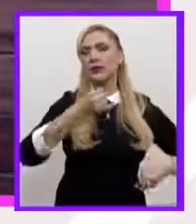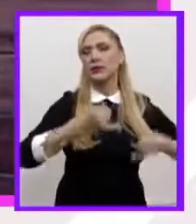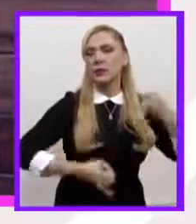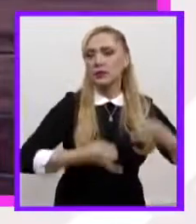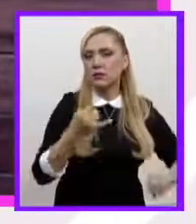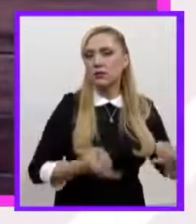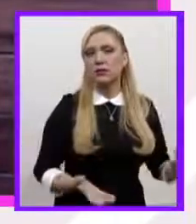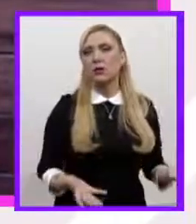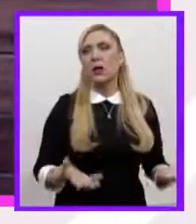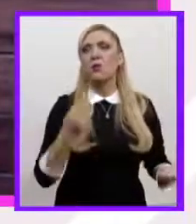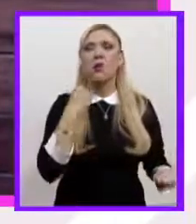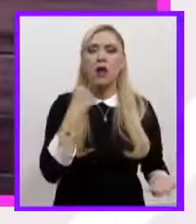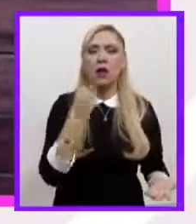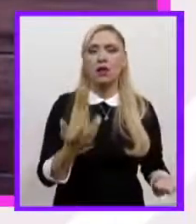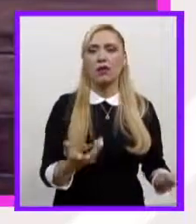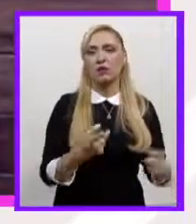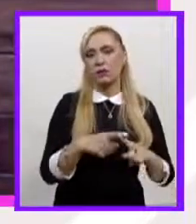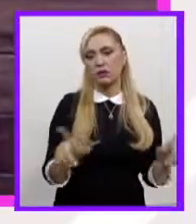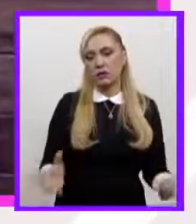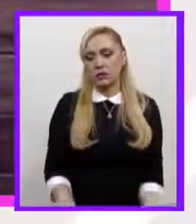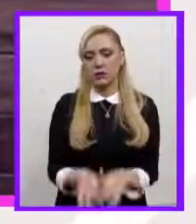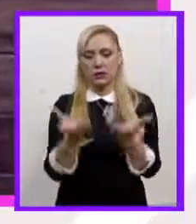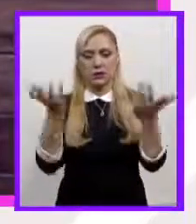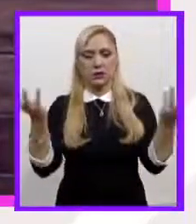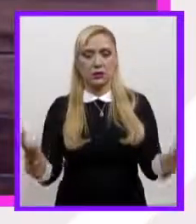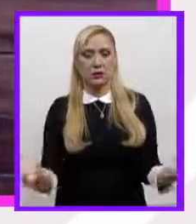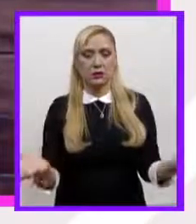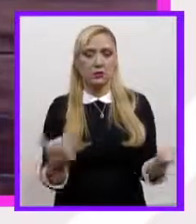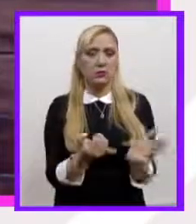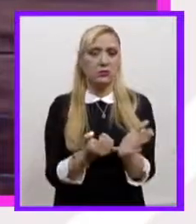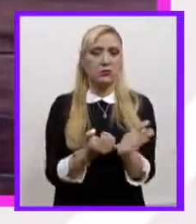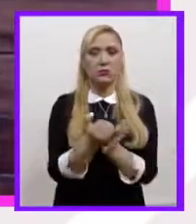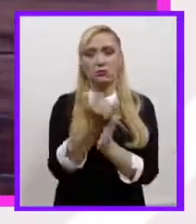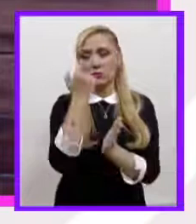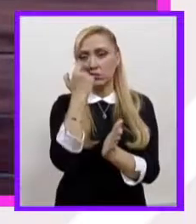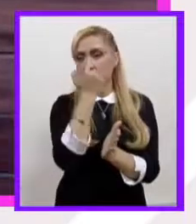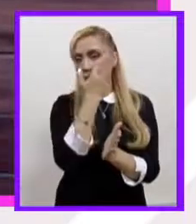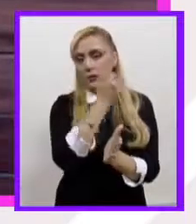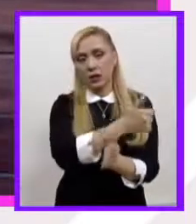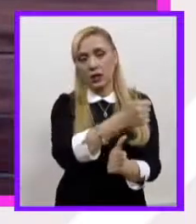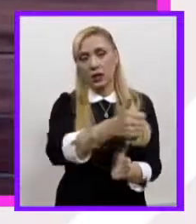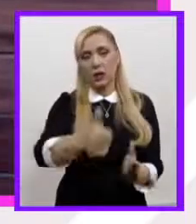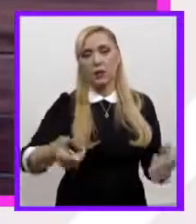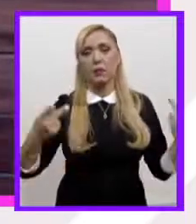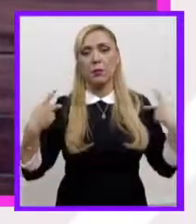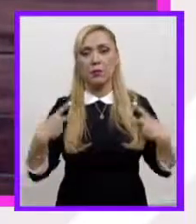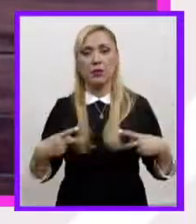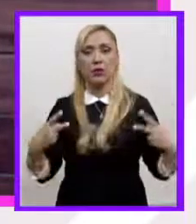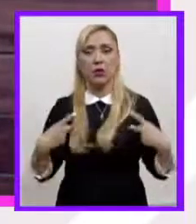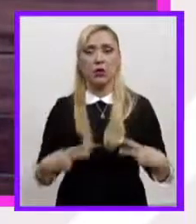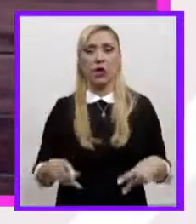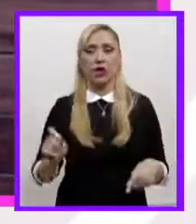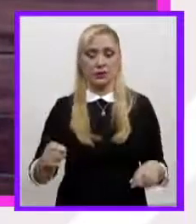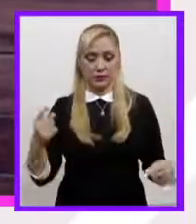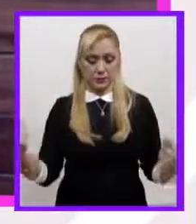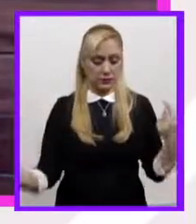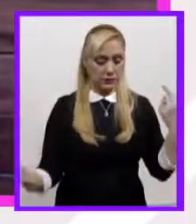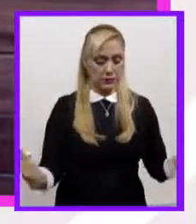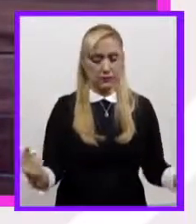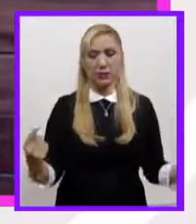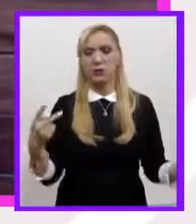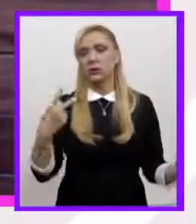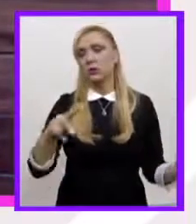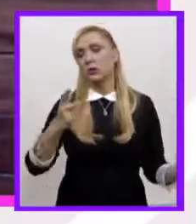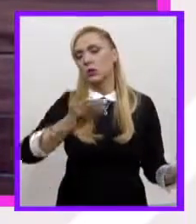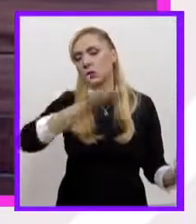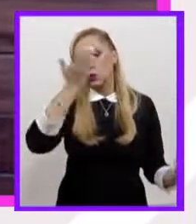¿Por qué? Porque digamos, estas decisiones son tomadas por personas que muchas veces de manera sistemática,